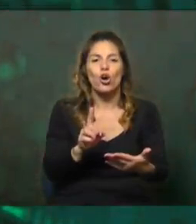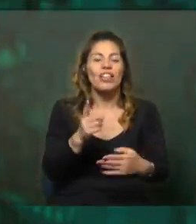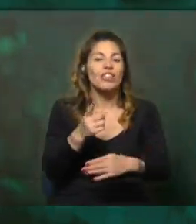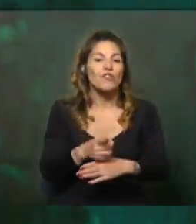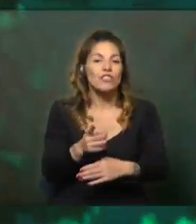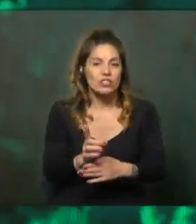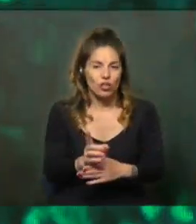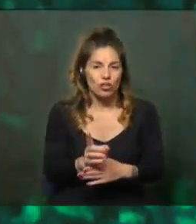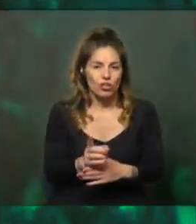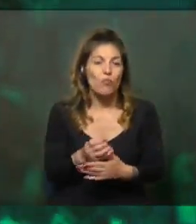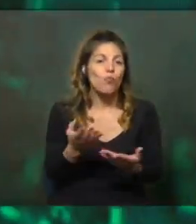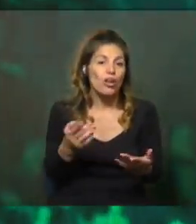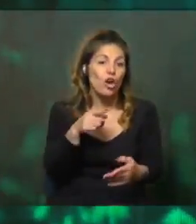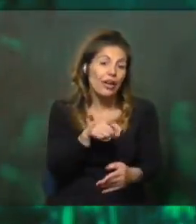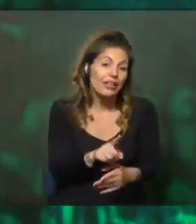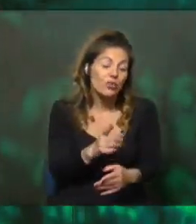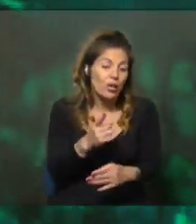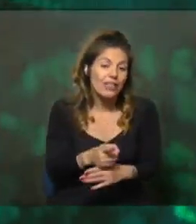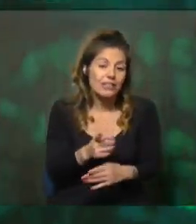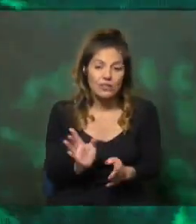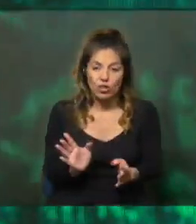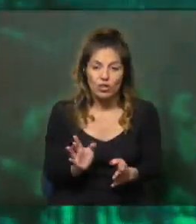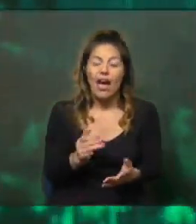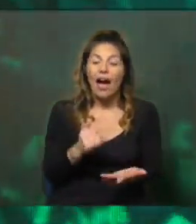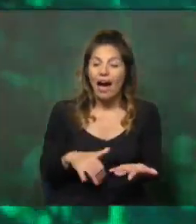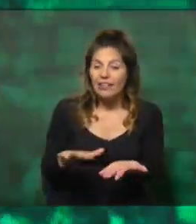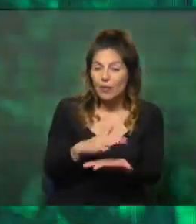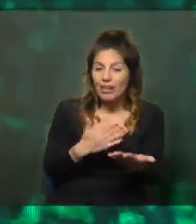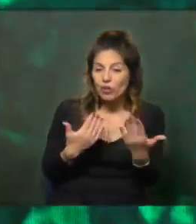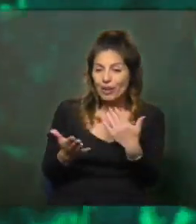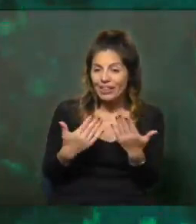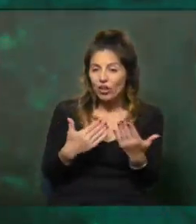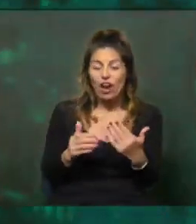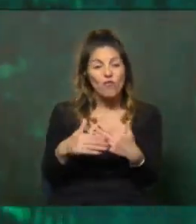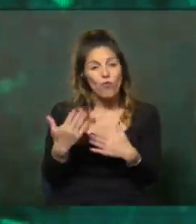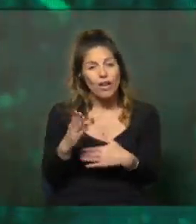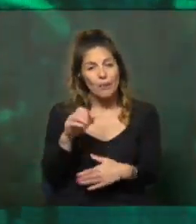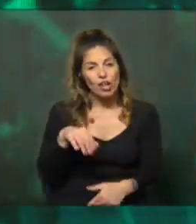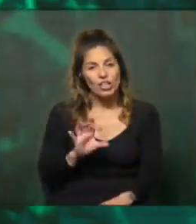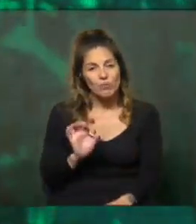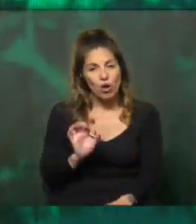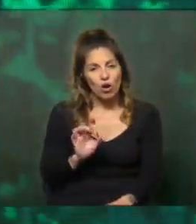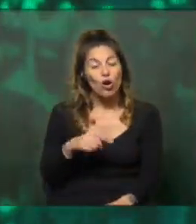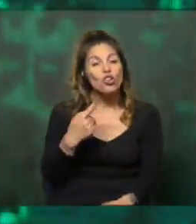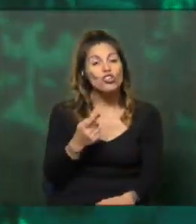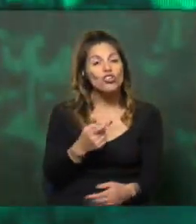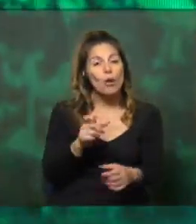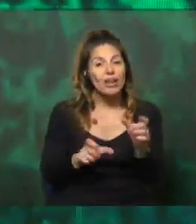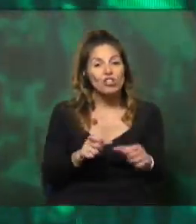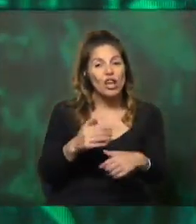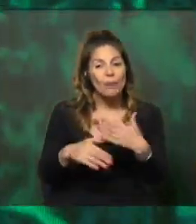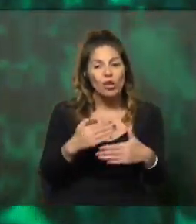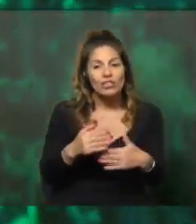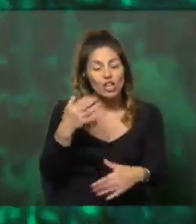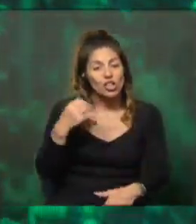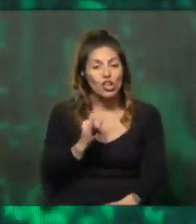definición bueno esa es una es una decisión hay espacio para dialogar fuera del peronismo con otros actores progresistas yo creo que que sí y